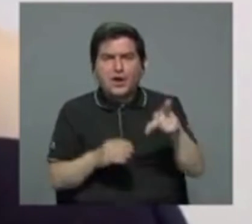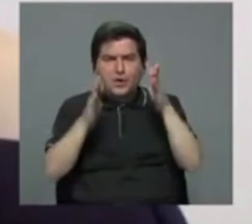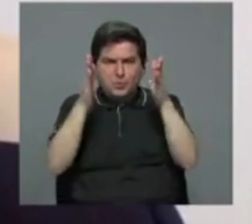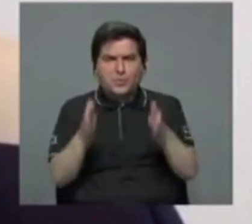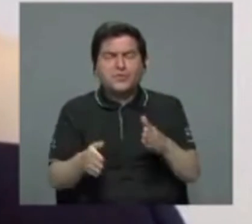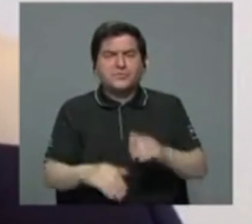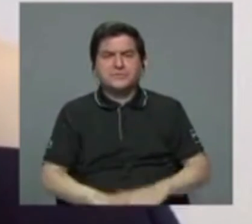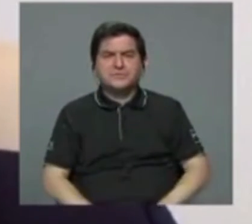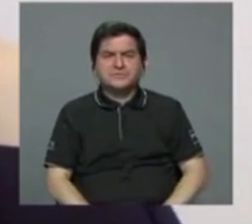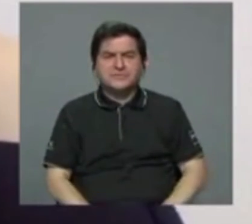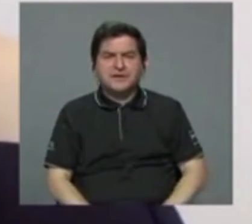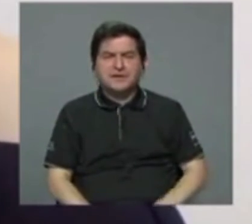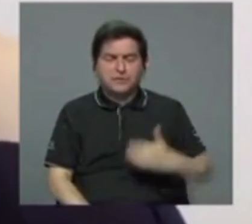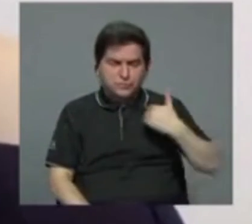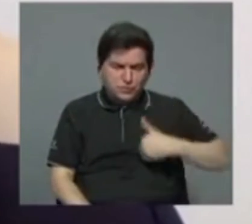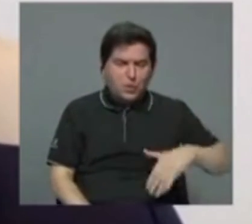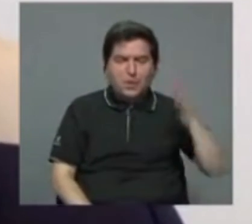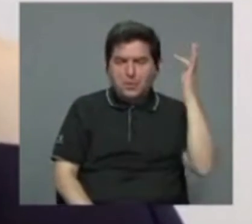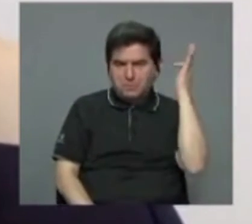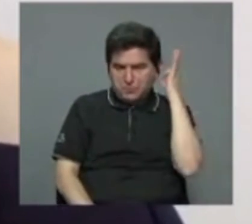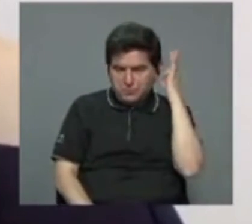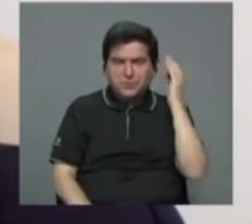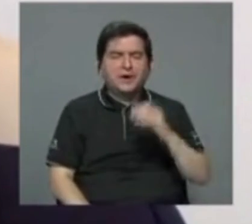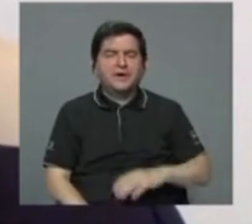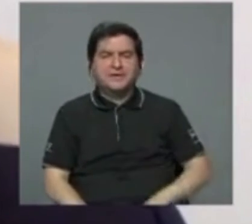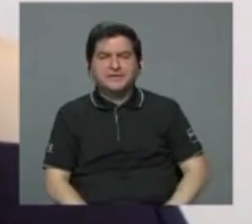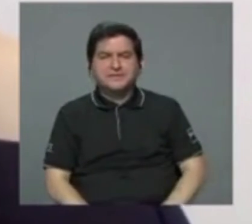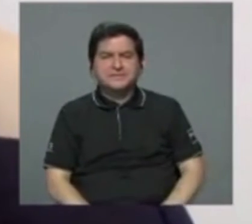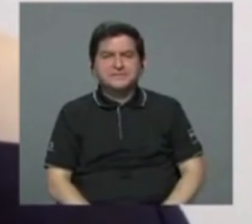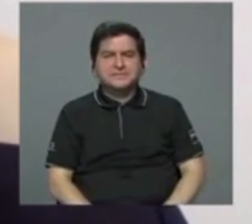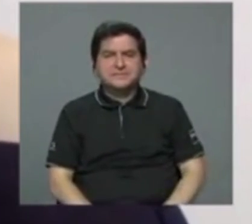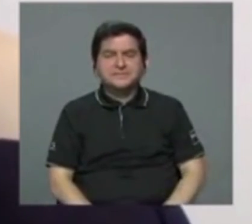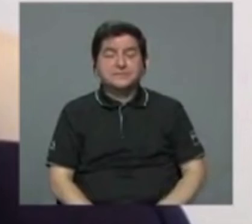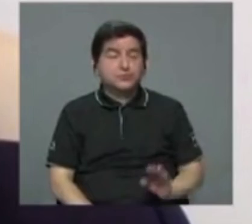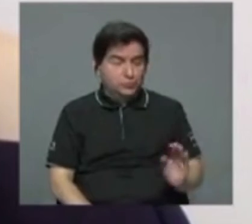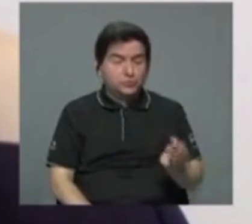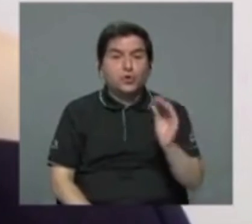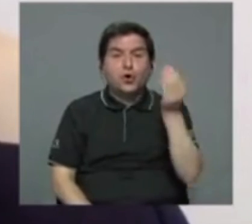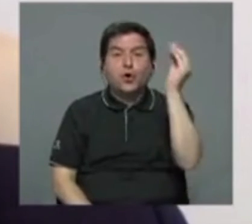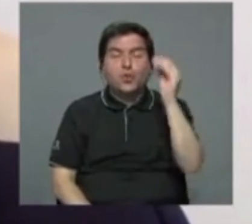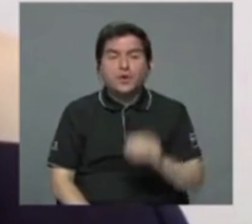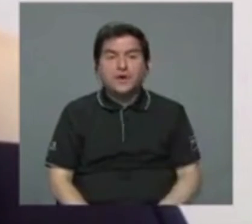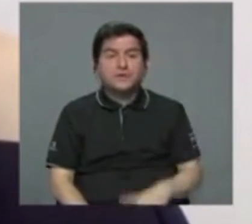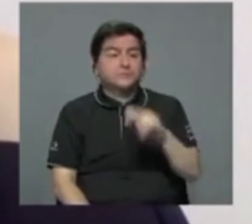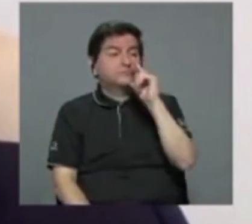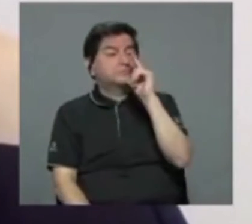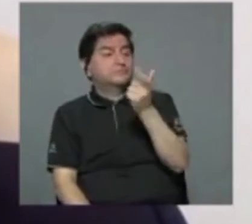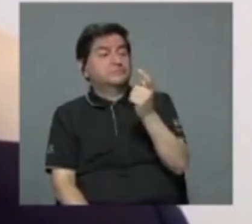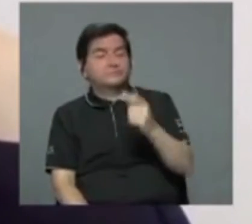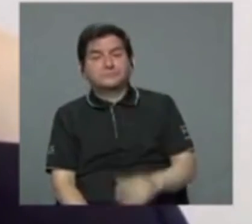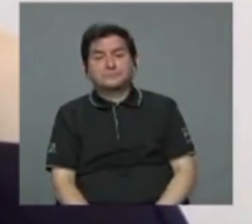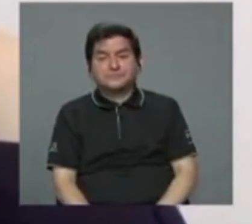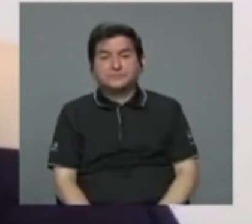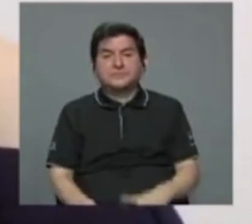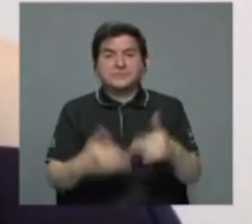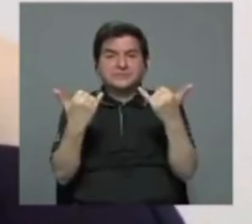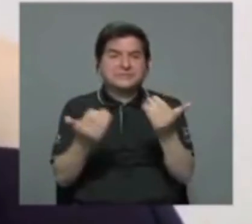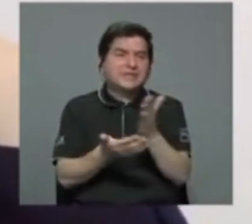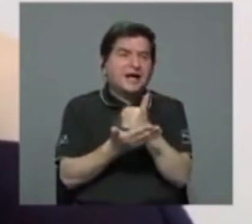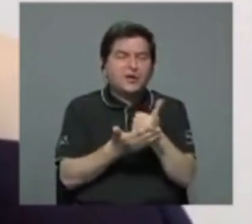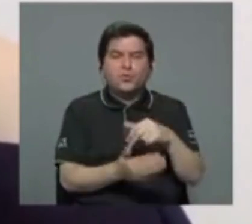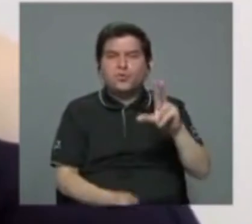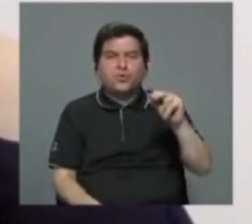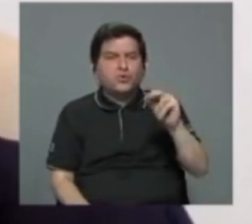profesionales, hombres y mujeres, jóvenes, afortunadamente, algunos ya